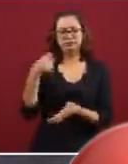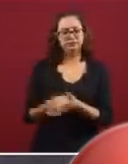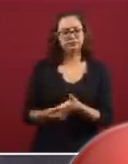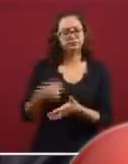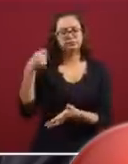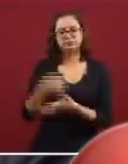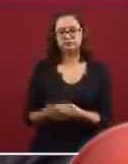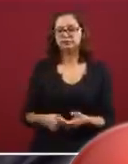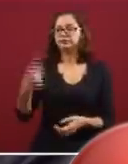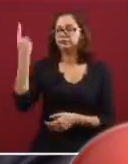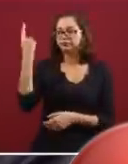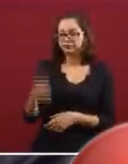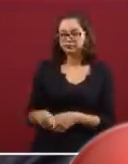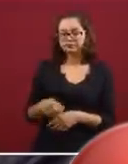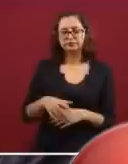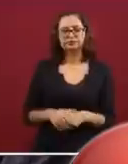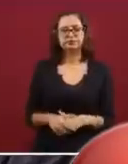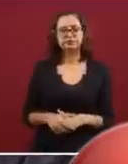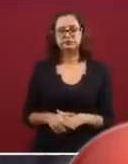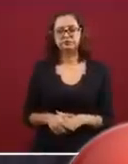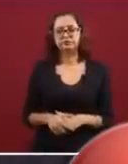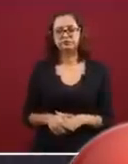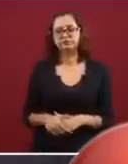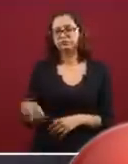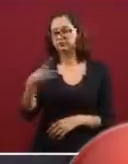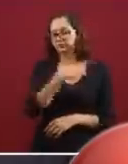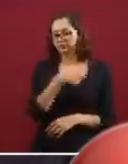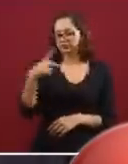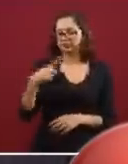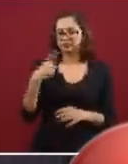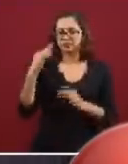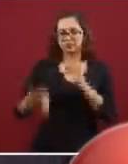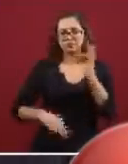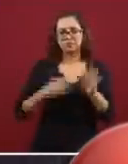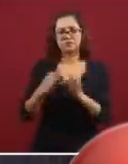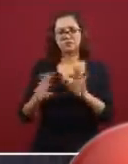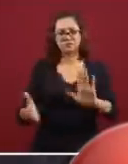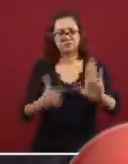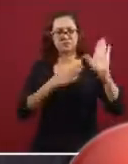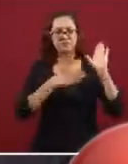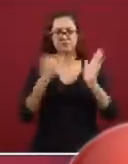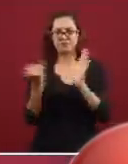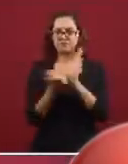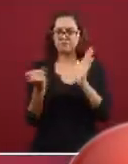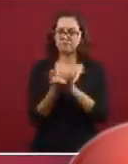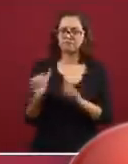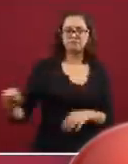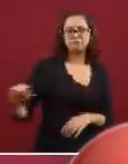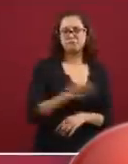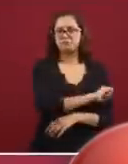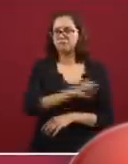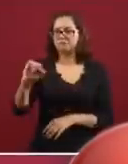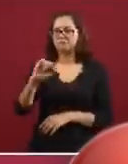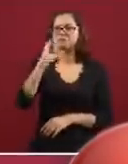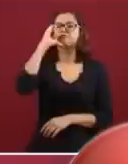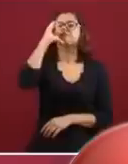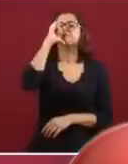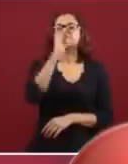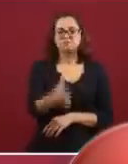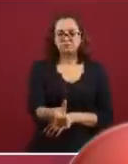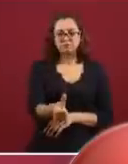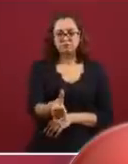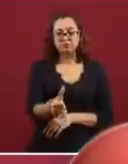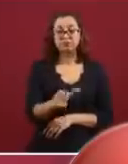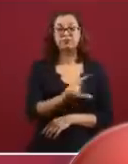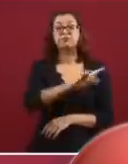y di la instrucción de que íbamos a cumplir con nuestro compromiso de no aumentar impuestos. Entonces, en